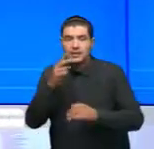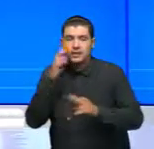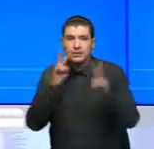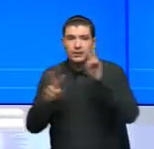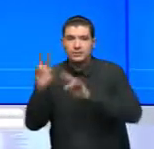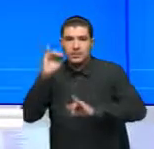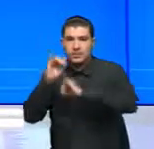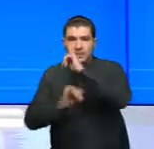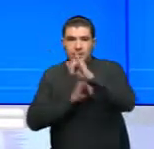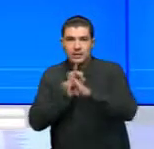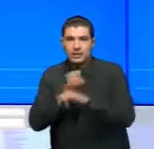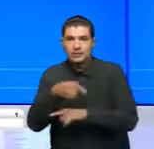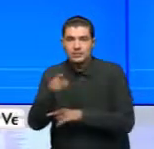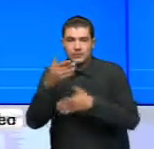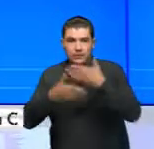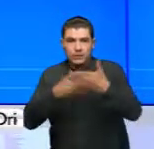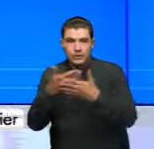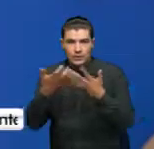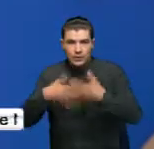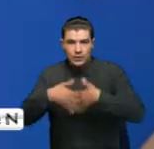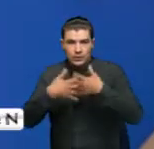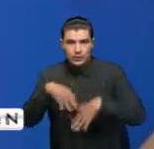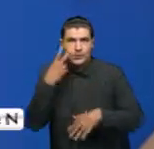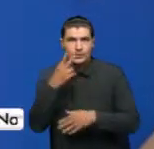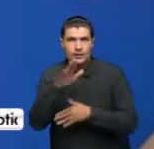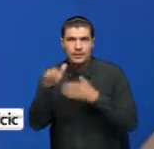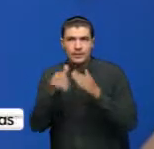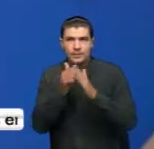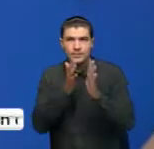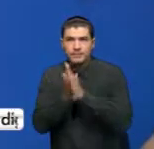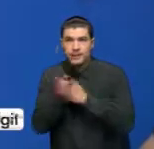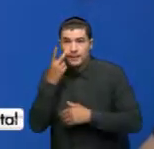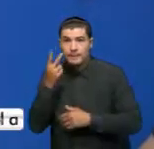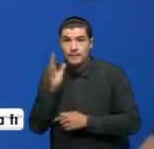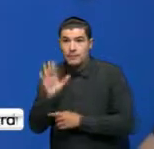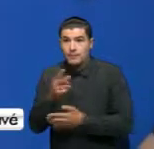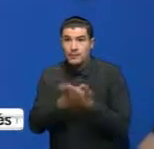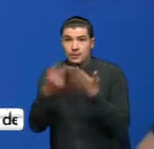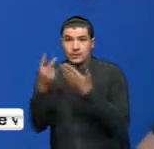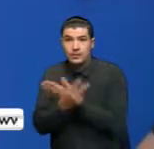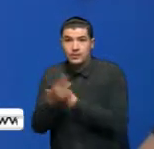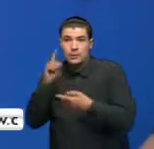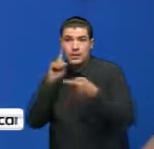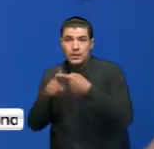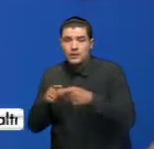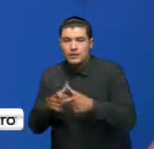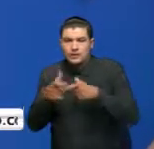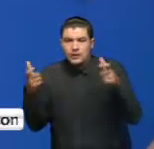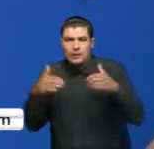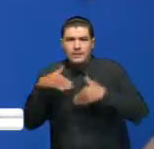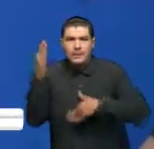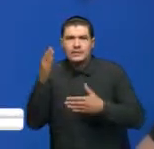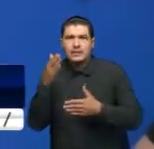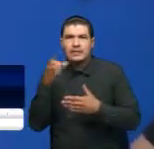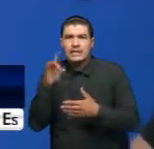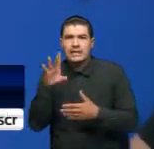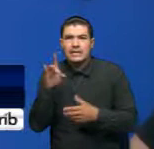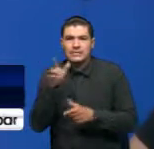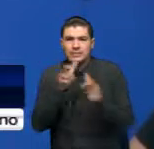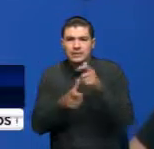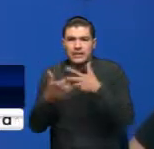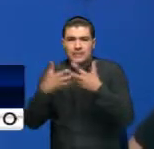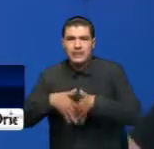fortalecimiento de su cadena productiva que es un proyecto que busca incrementar los ingresos de 15 empresarios